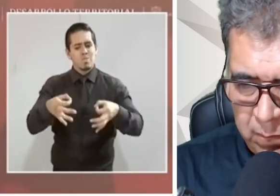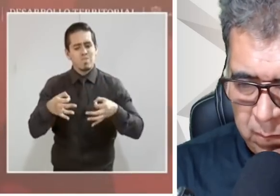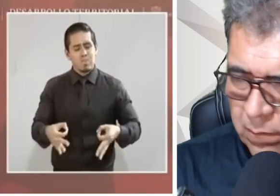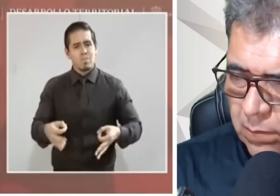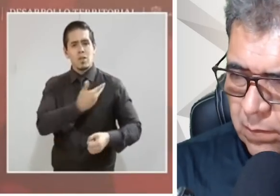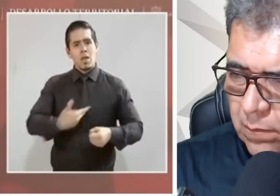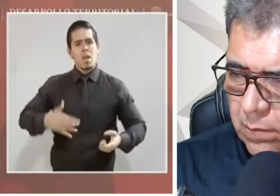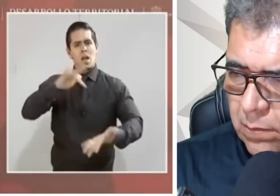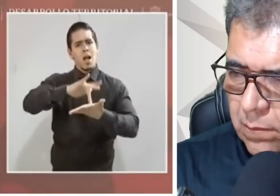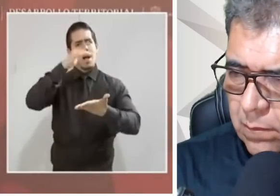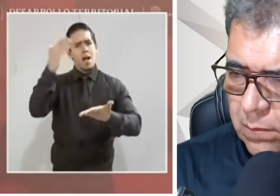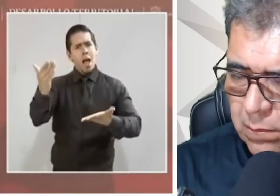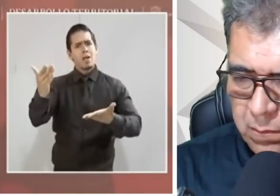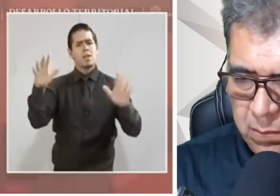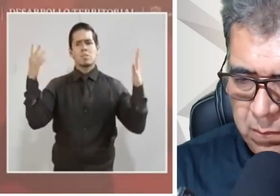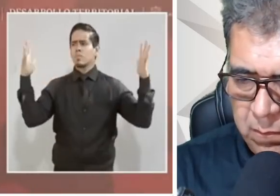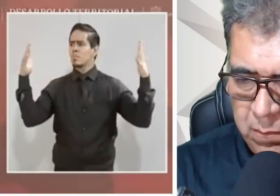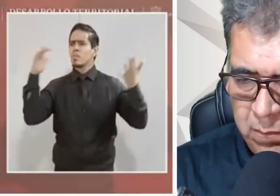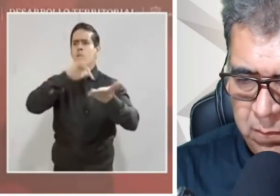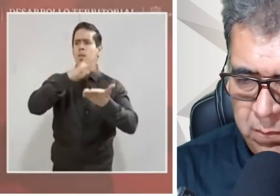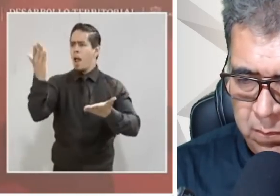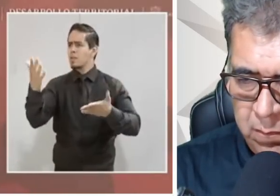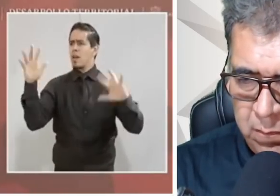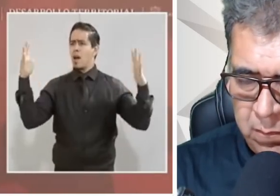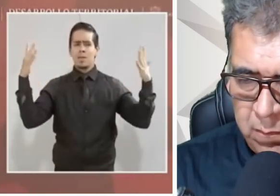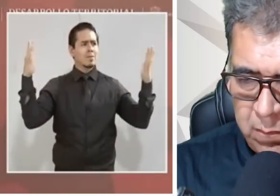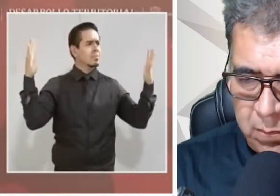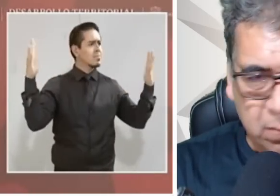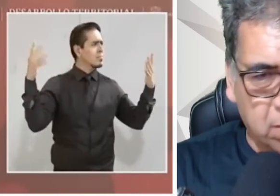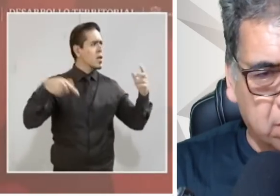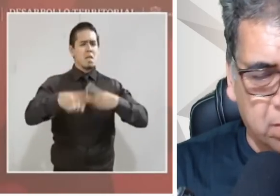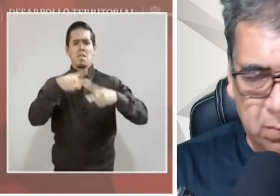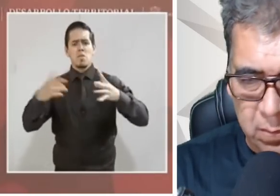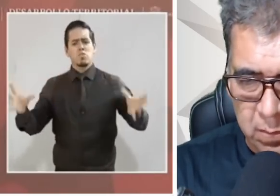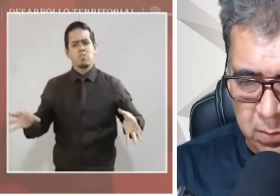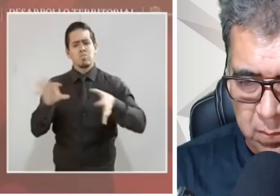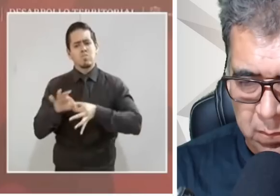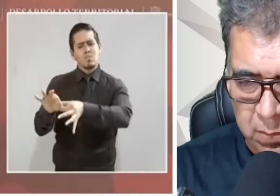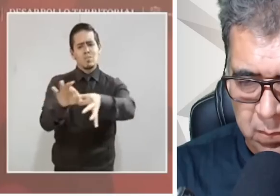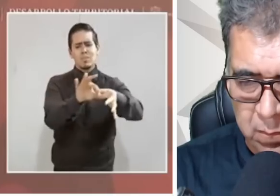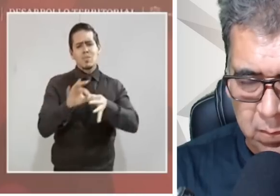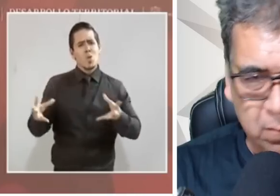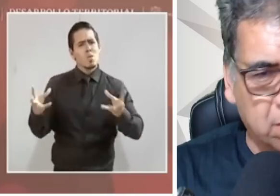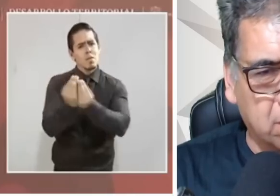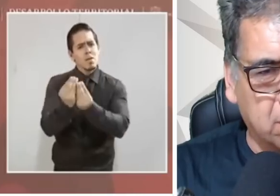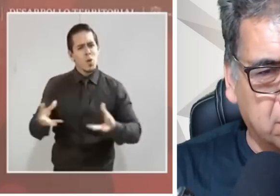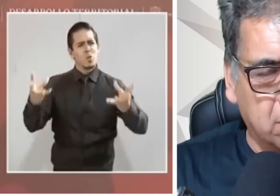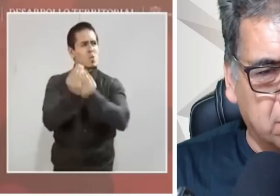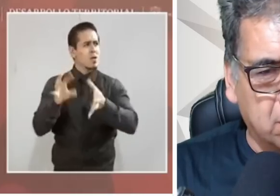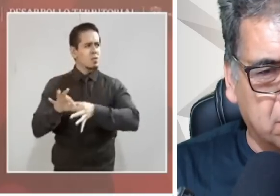presidente. ¡Gracias, mixtecos! ¡Gracias! ¡Aquí estamos unidos!